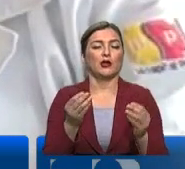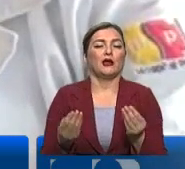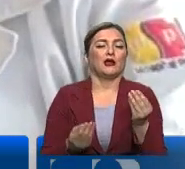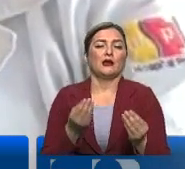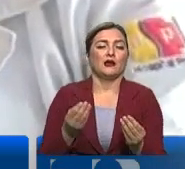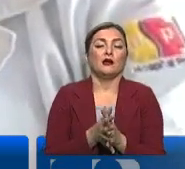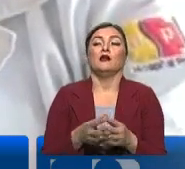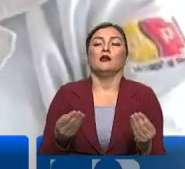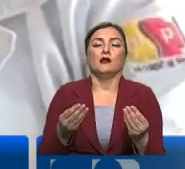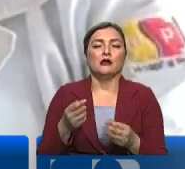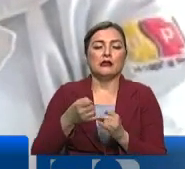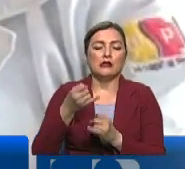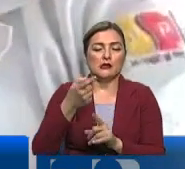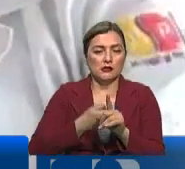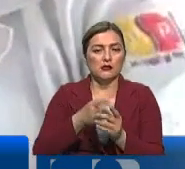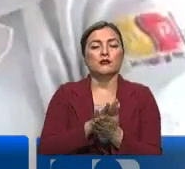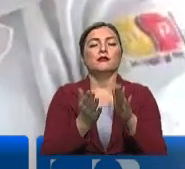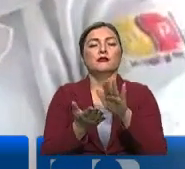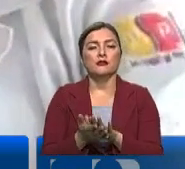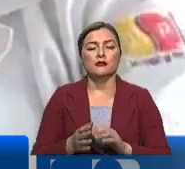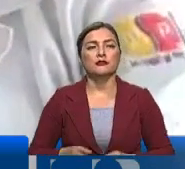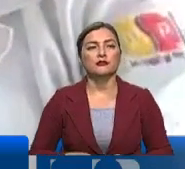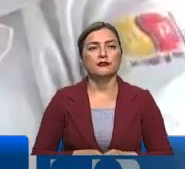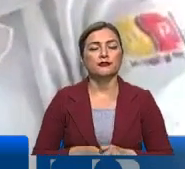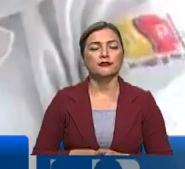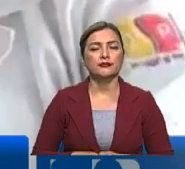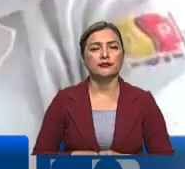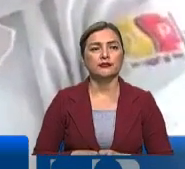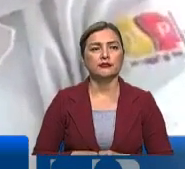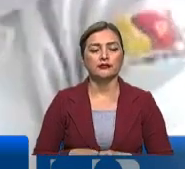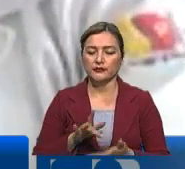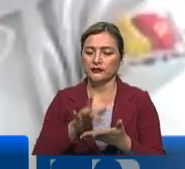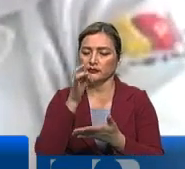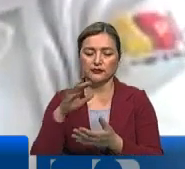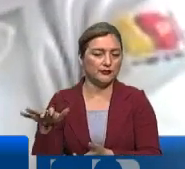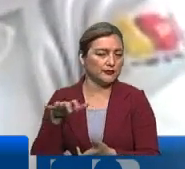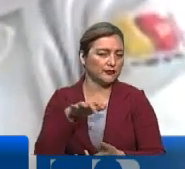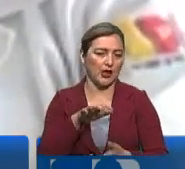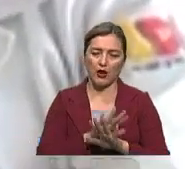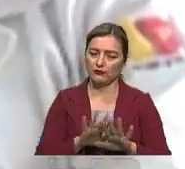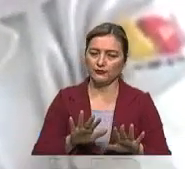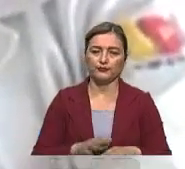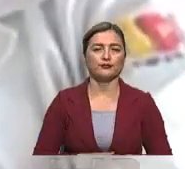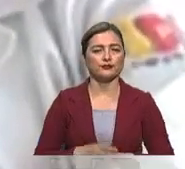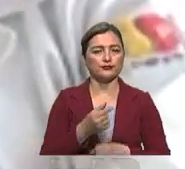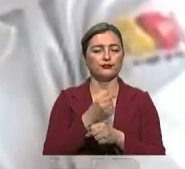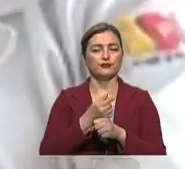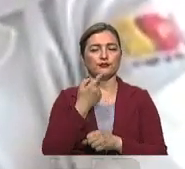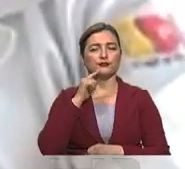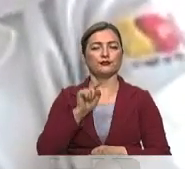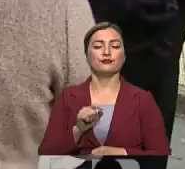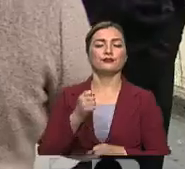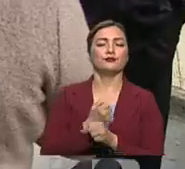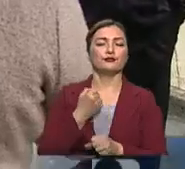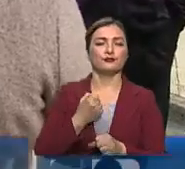para fines de noviembre nosotros hemos indicado que vamos a tener ya la medicación. La gerente de ese hospital, además, señaló